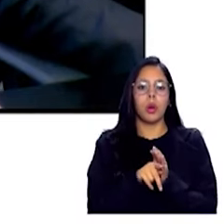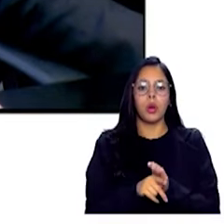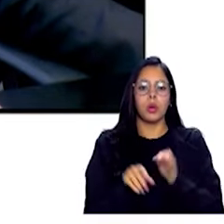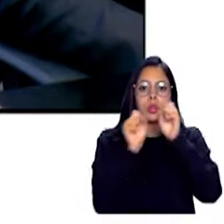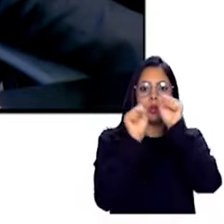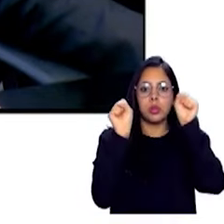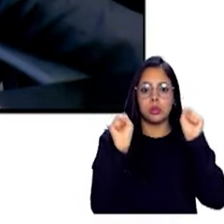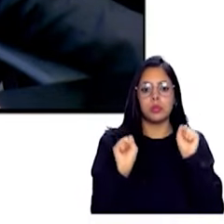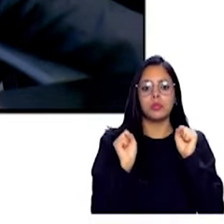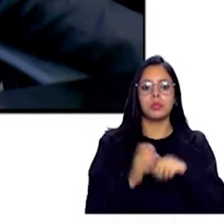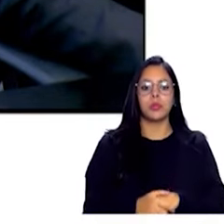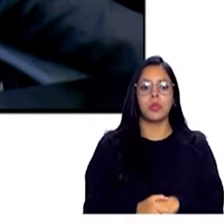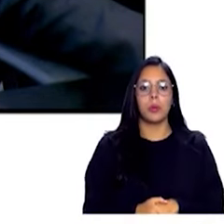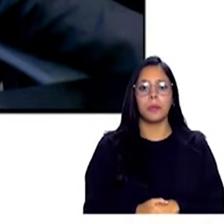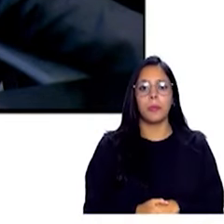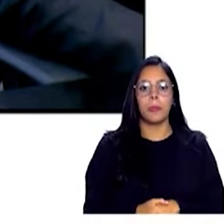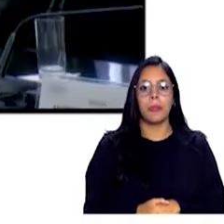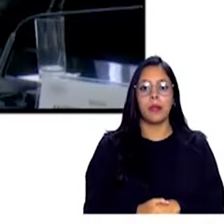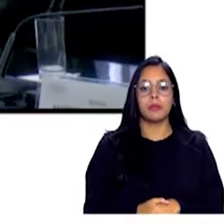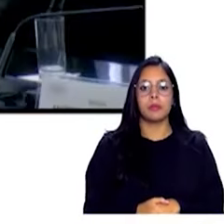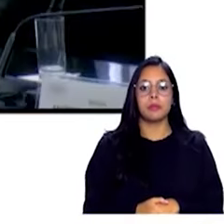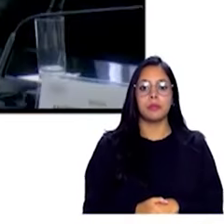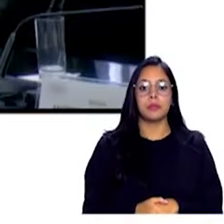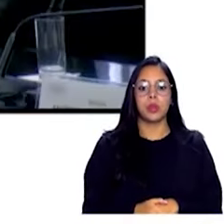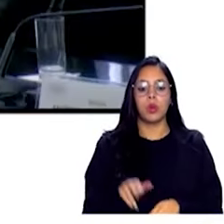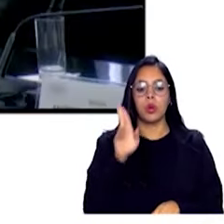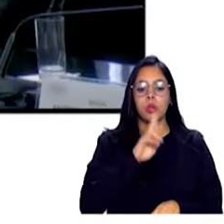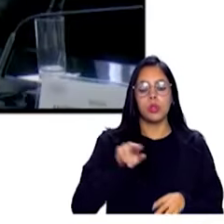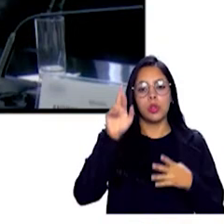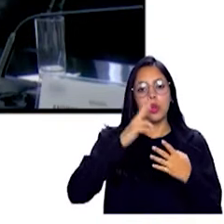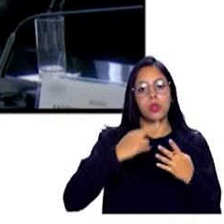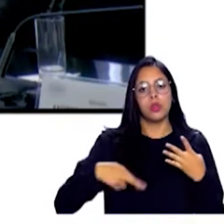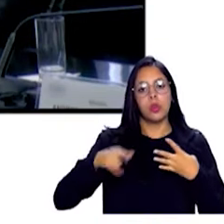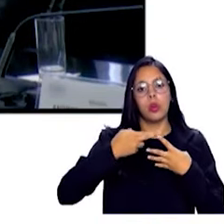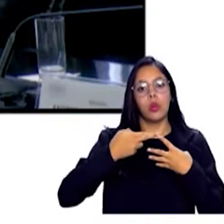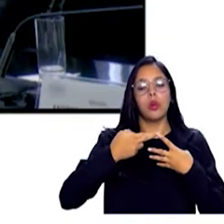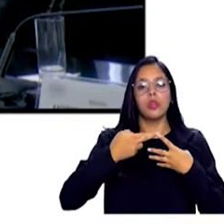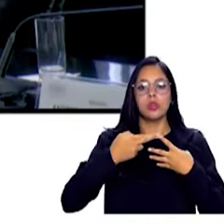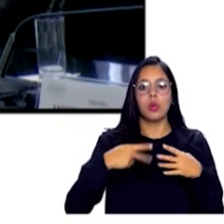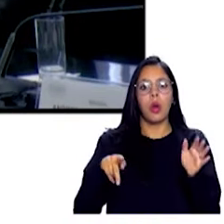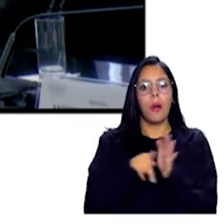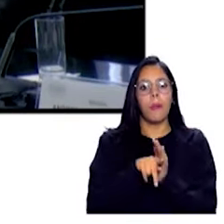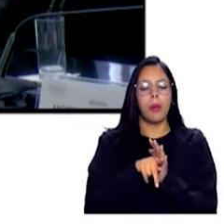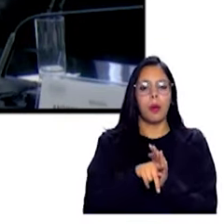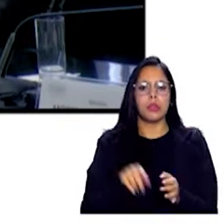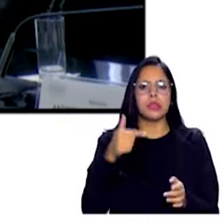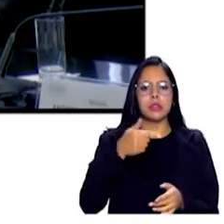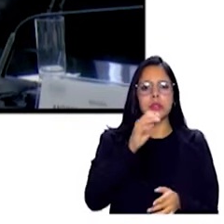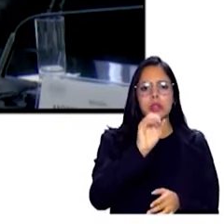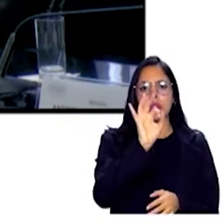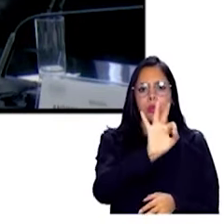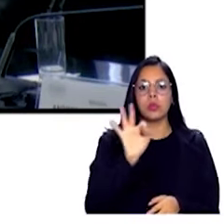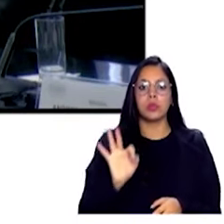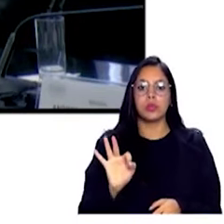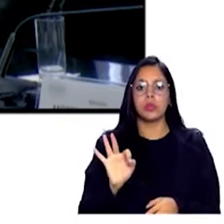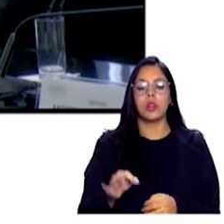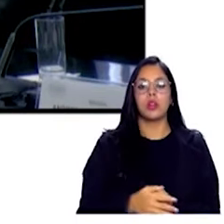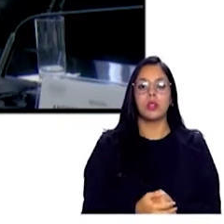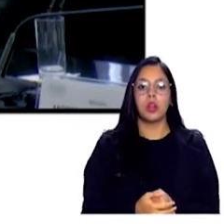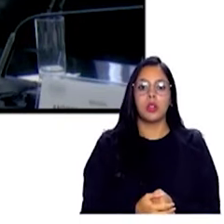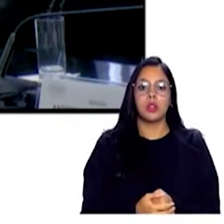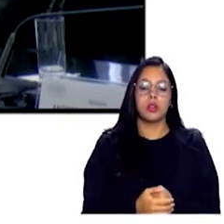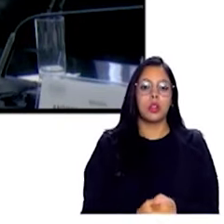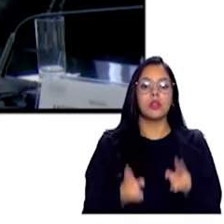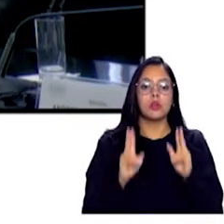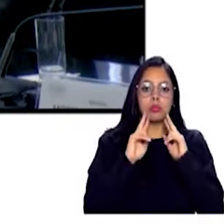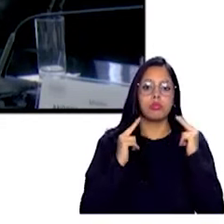sistema recursos de apel se confirman 70% de resoluciones recd que